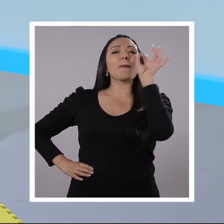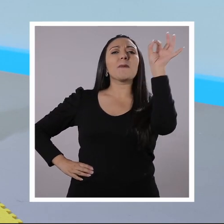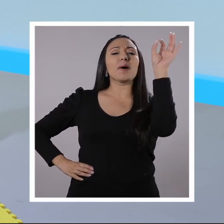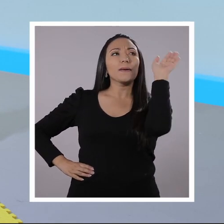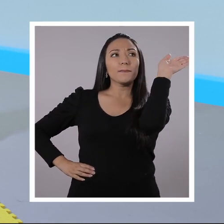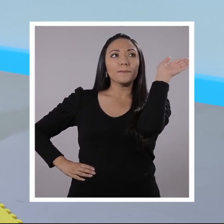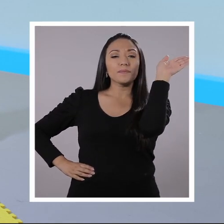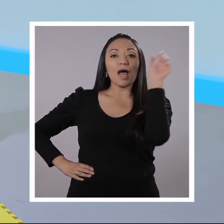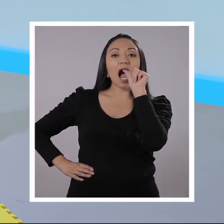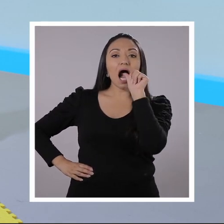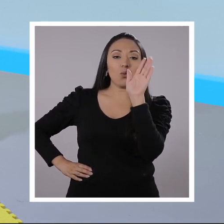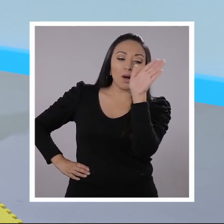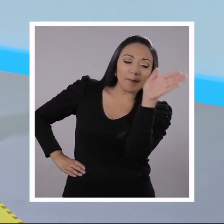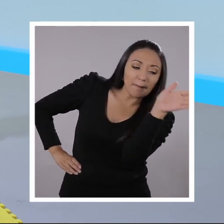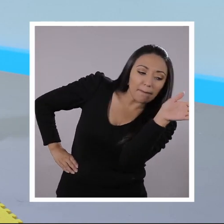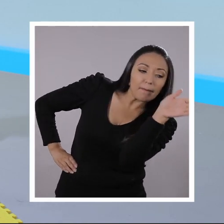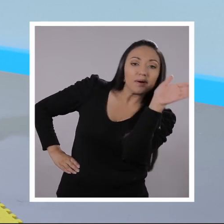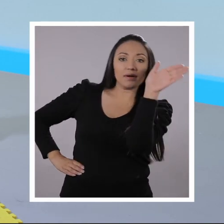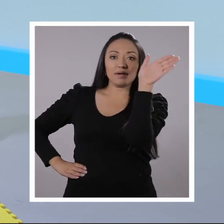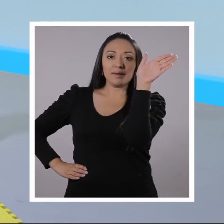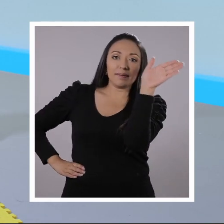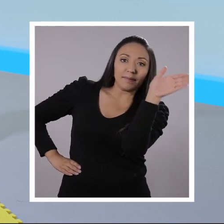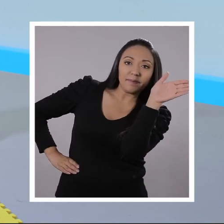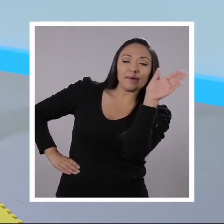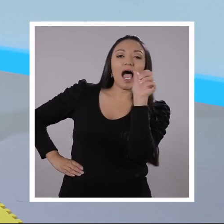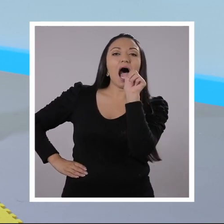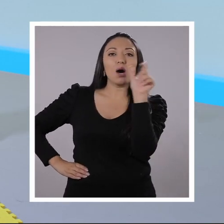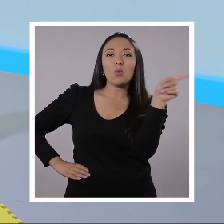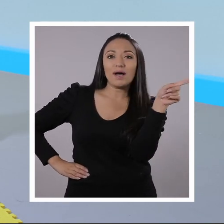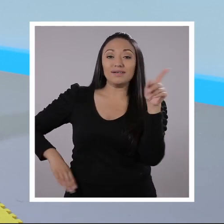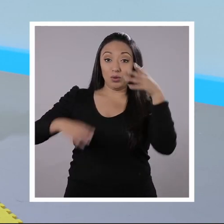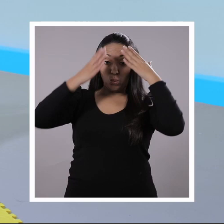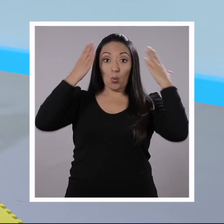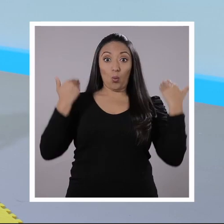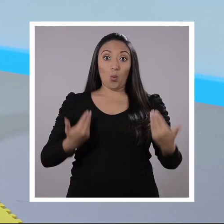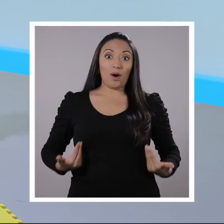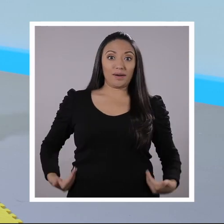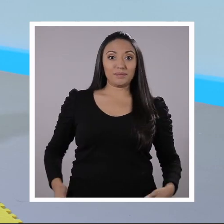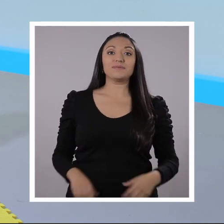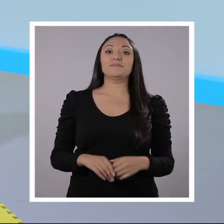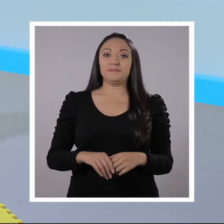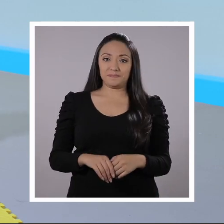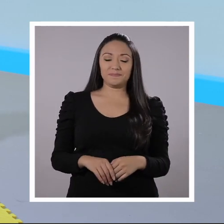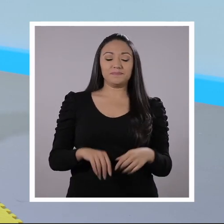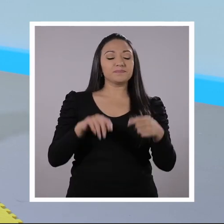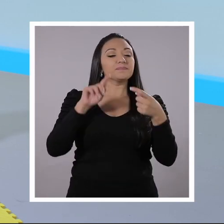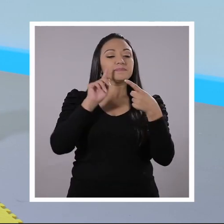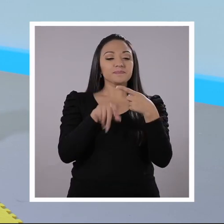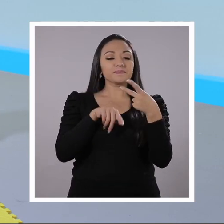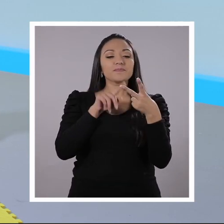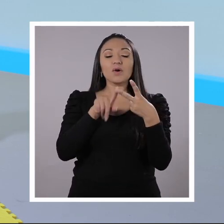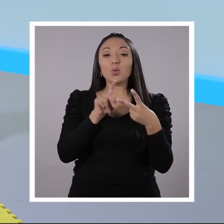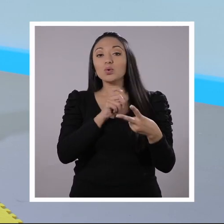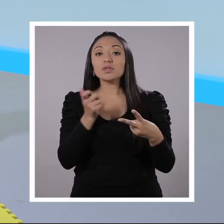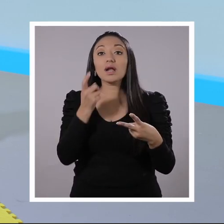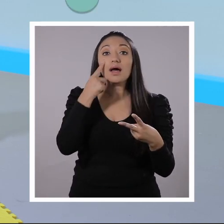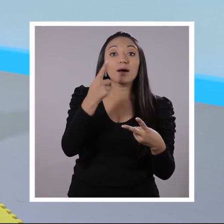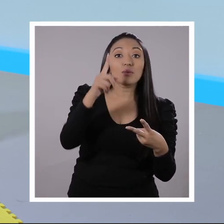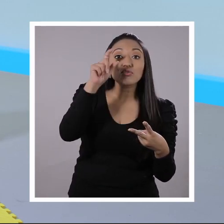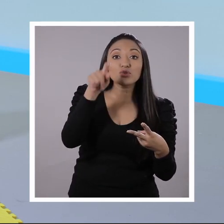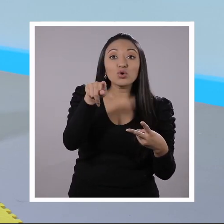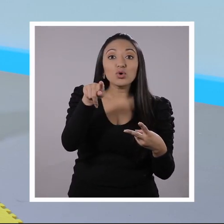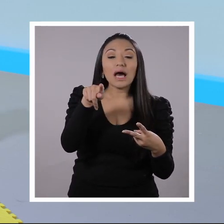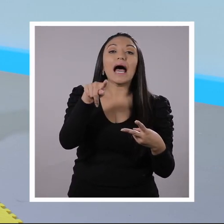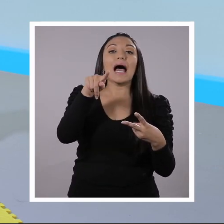piquito que nos ayuda a servir la leche o lo que sea que pongamos dentro de ella. La agüita aromática. También la agüita aromática.